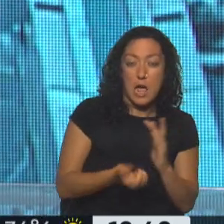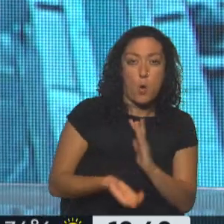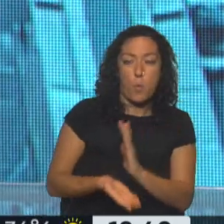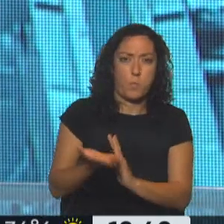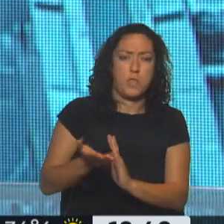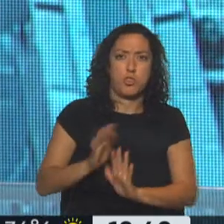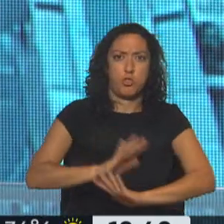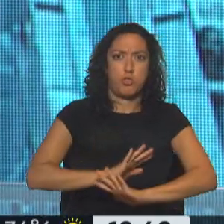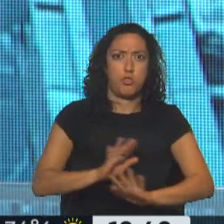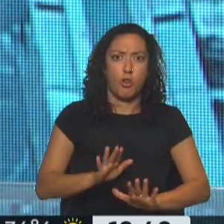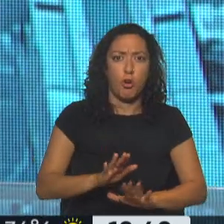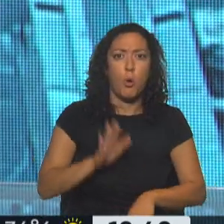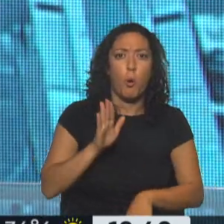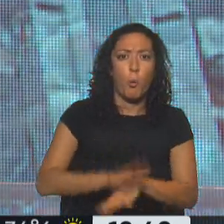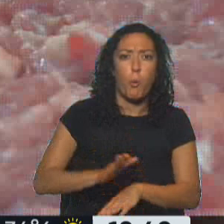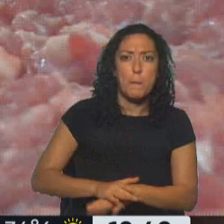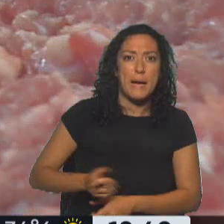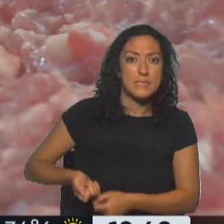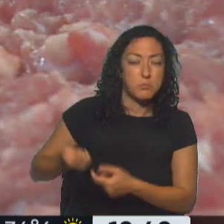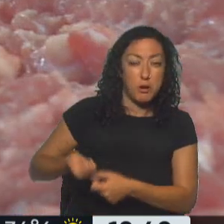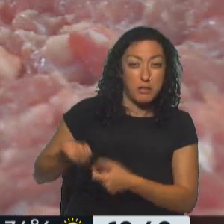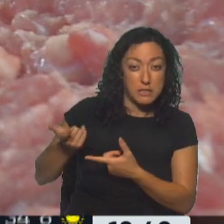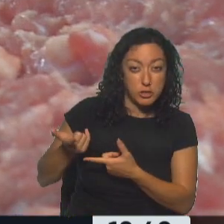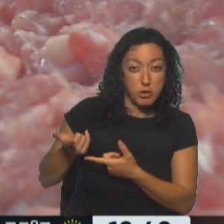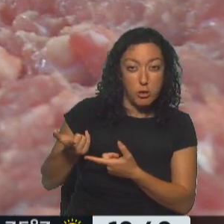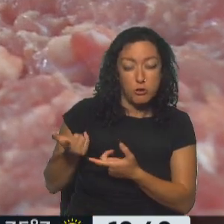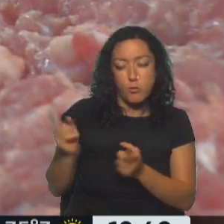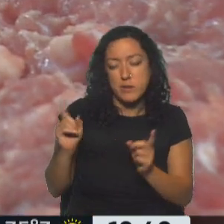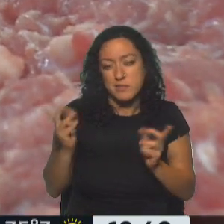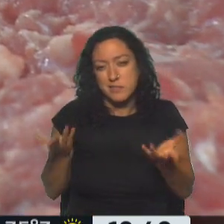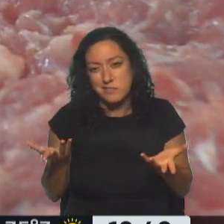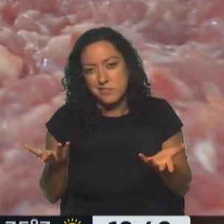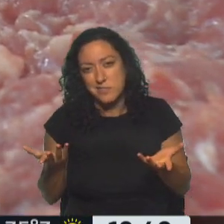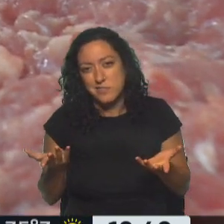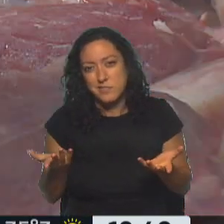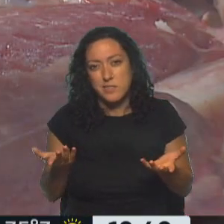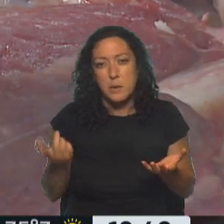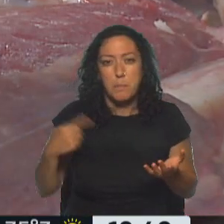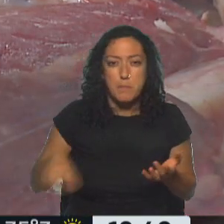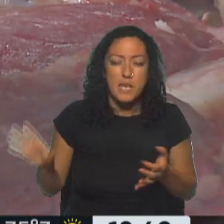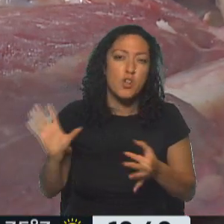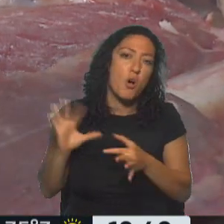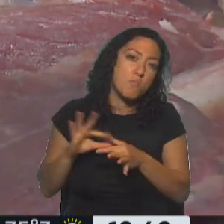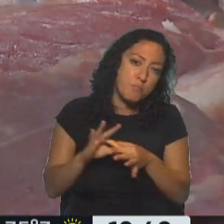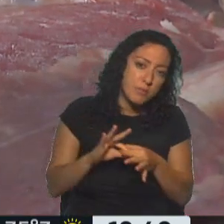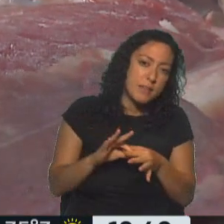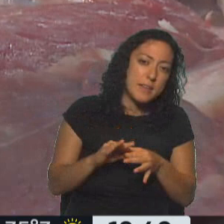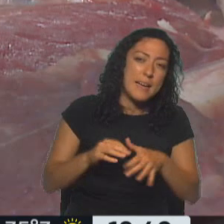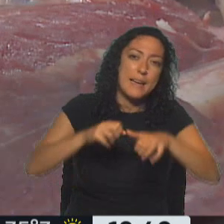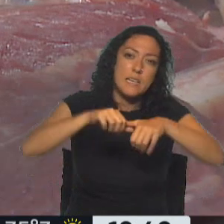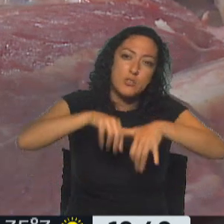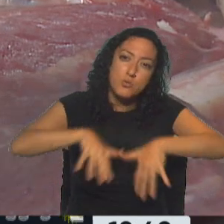no no le vamos a echar la culpa a los exportadores de de totalmente de este tema pero algo tienen que ver en esta en estas estructuras bastante